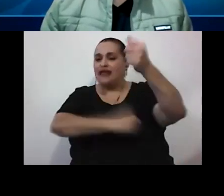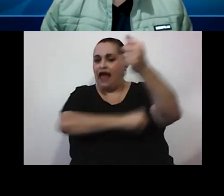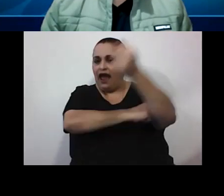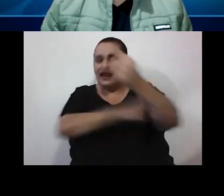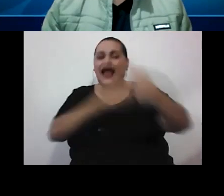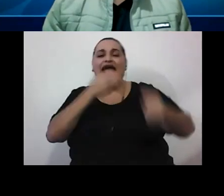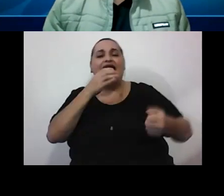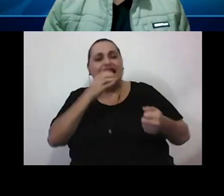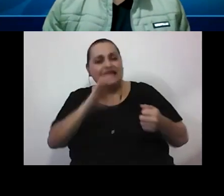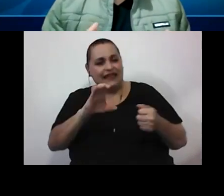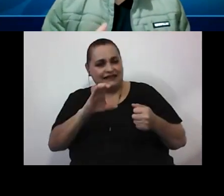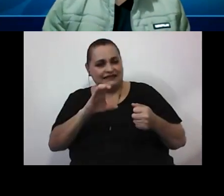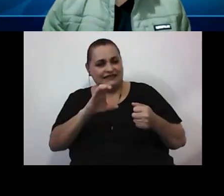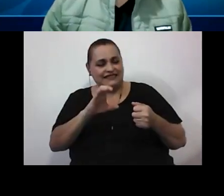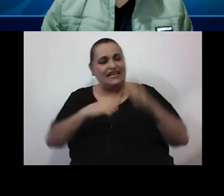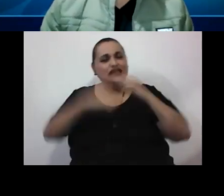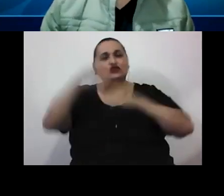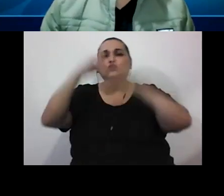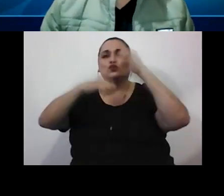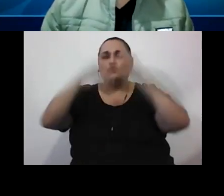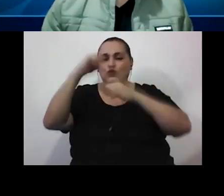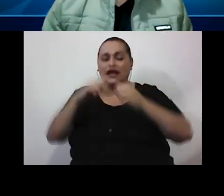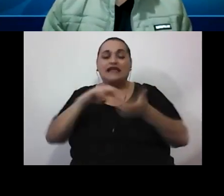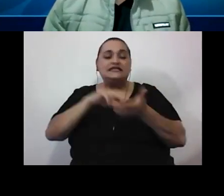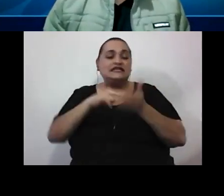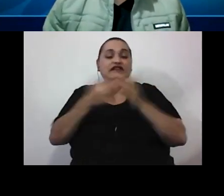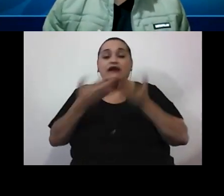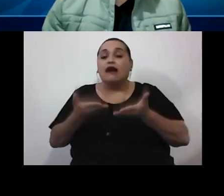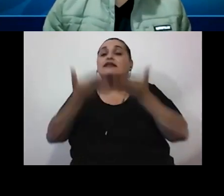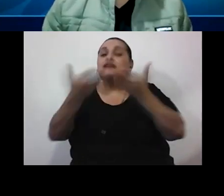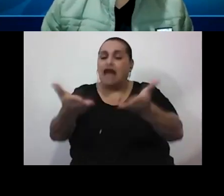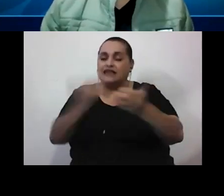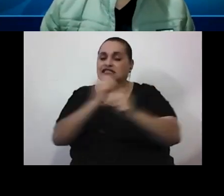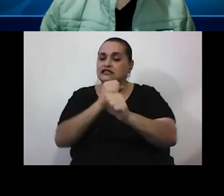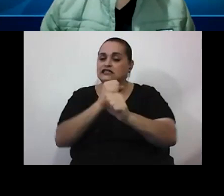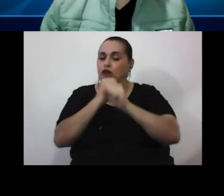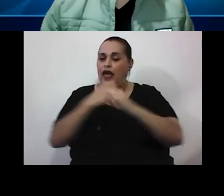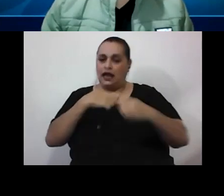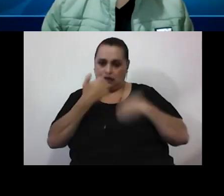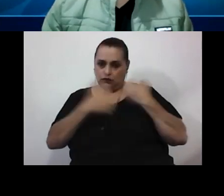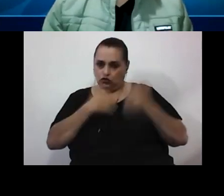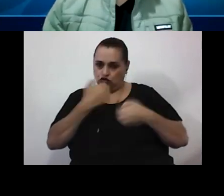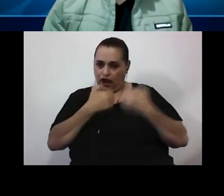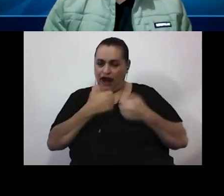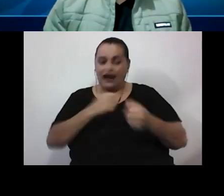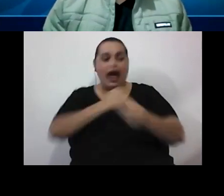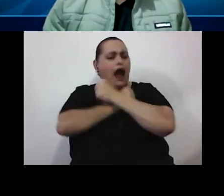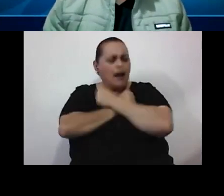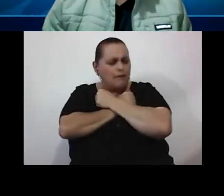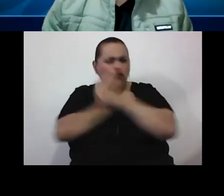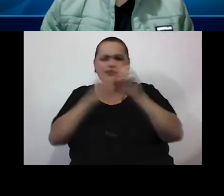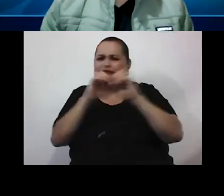¿Qué es calidez? Es brindar seguridad emocional, es brindar un amor incondicional,